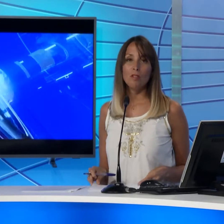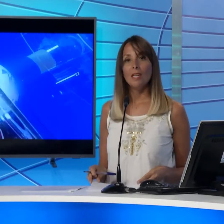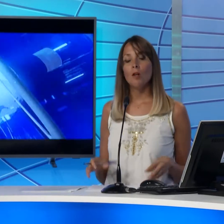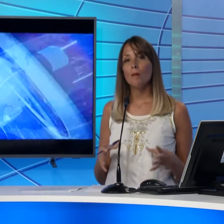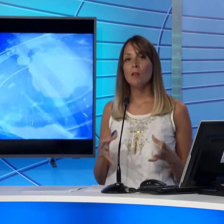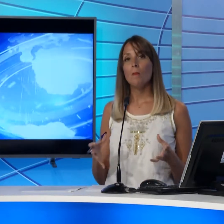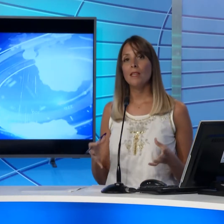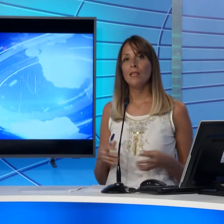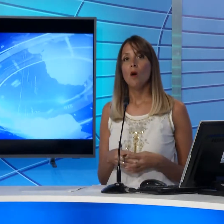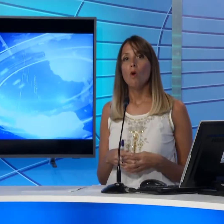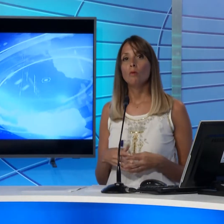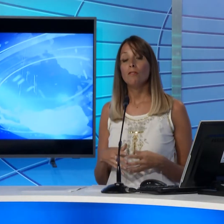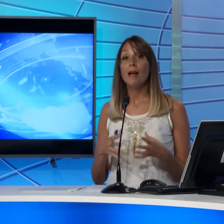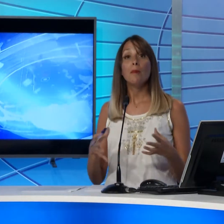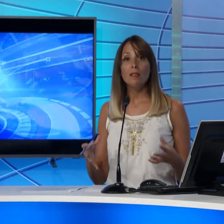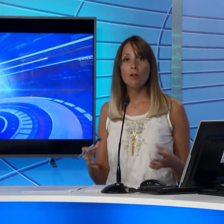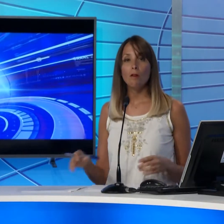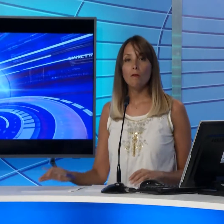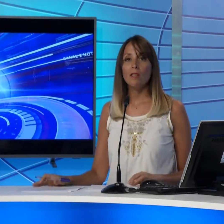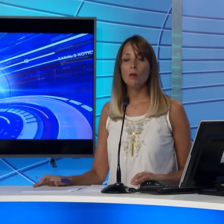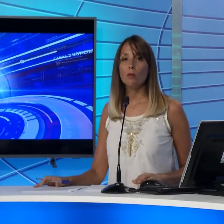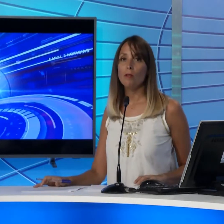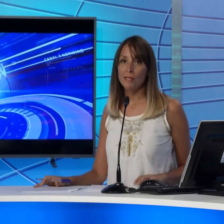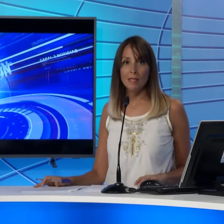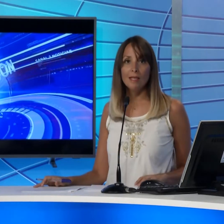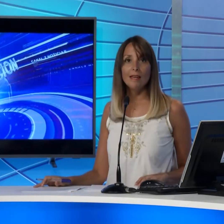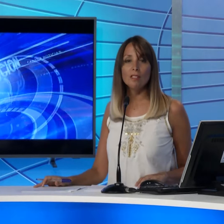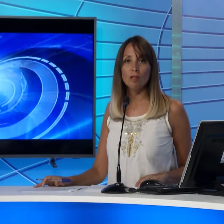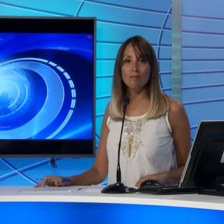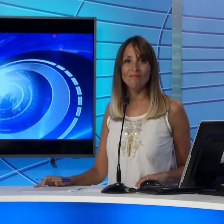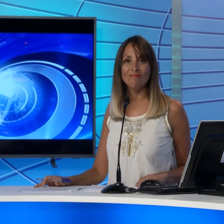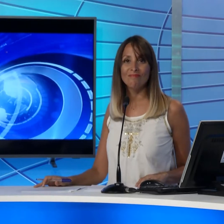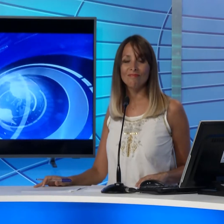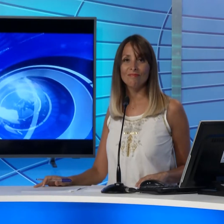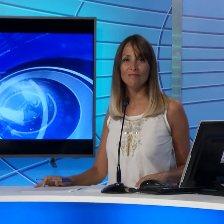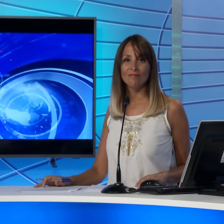Guillermo Montenegro. Vamos a compartir un fragmento de lo que fue el discurso del presidente de la Nación.